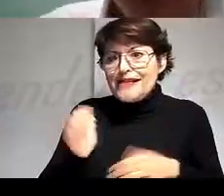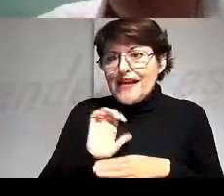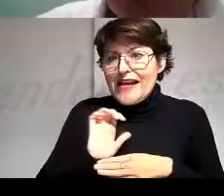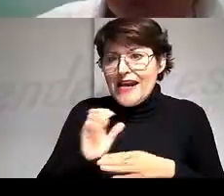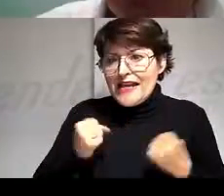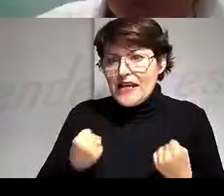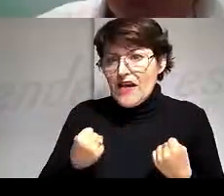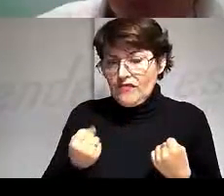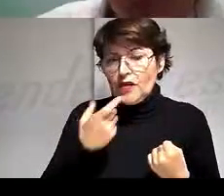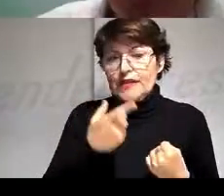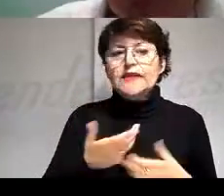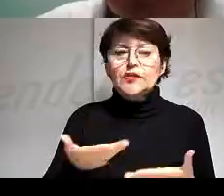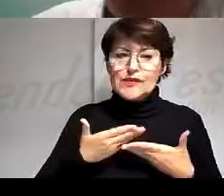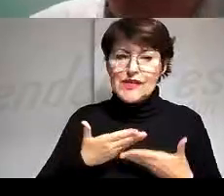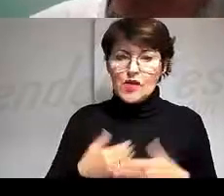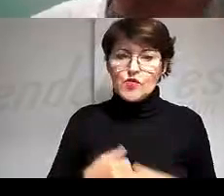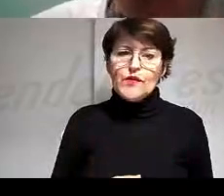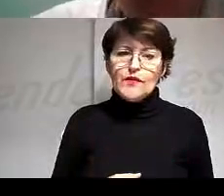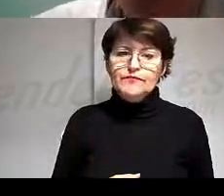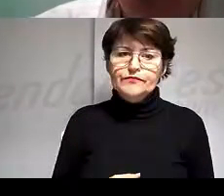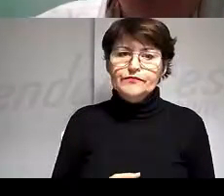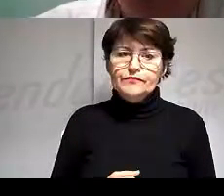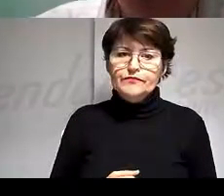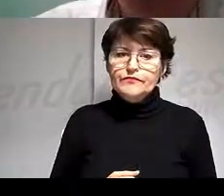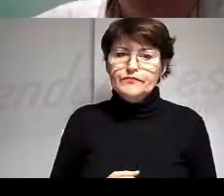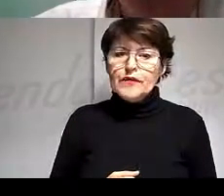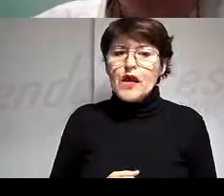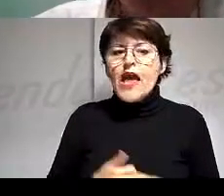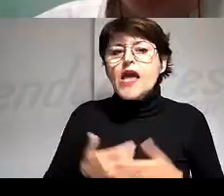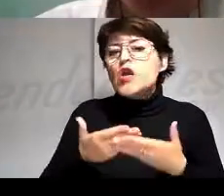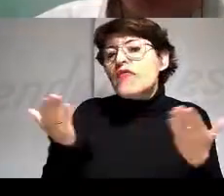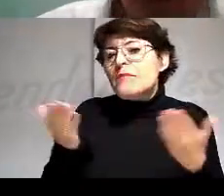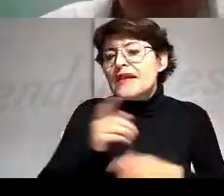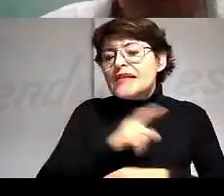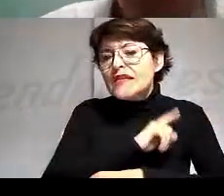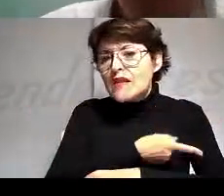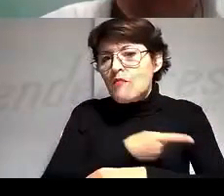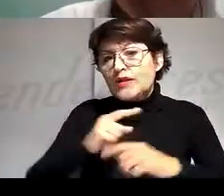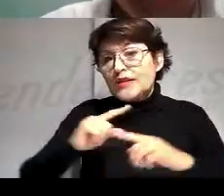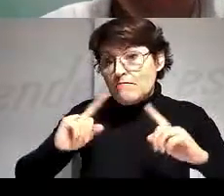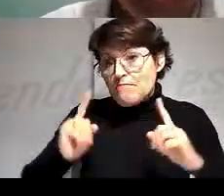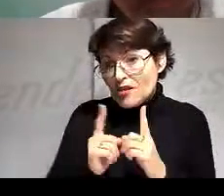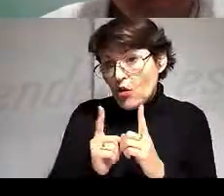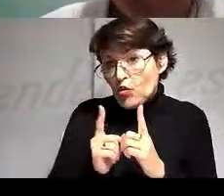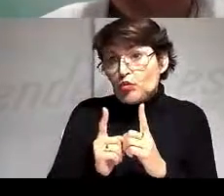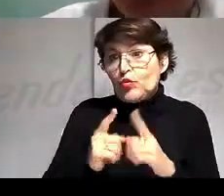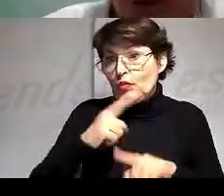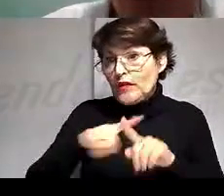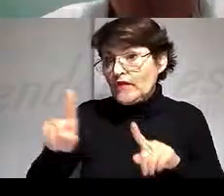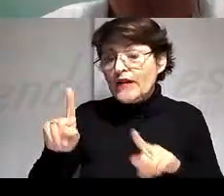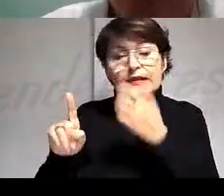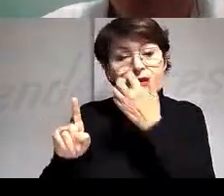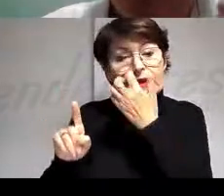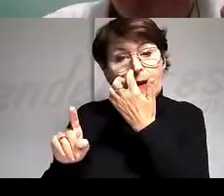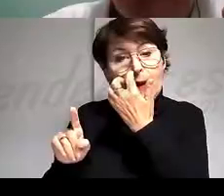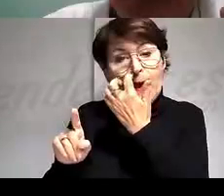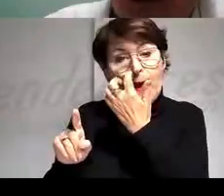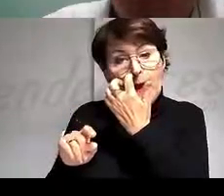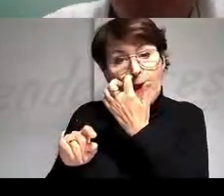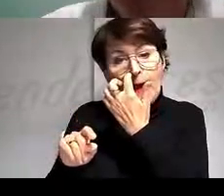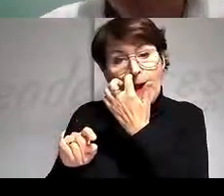de carbono puede resultar conveniente. En todo el resto de ejercicios de menor duración, incluso puede